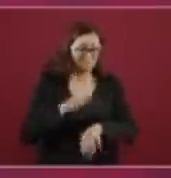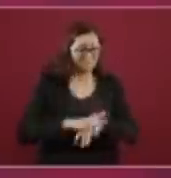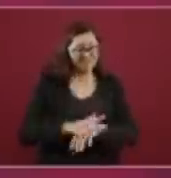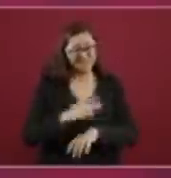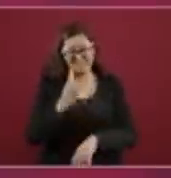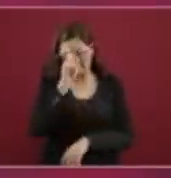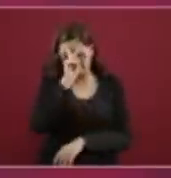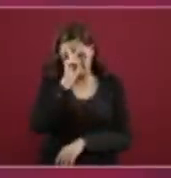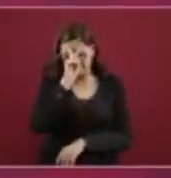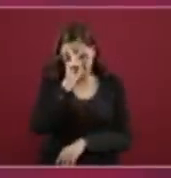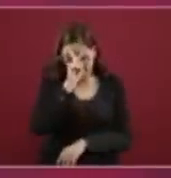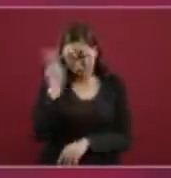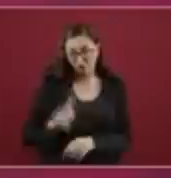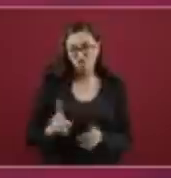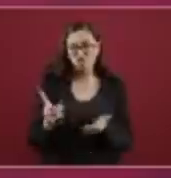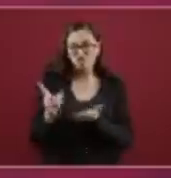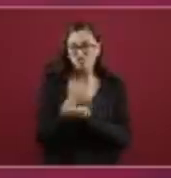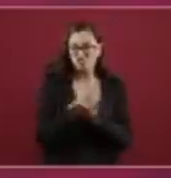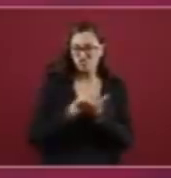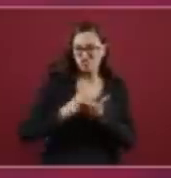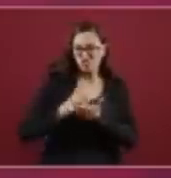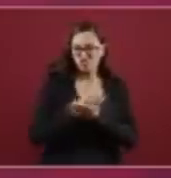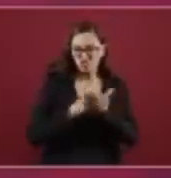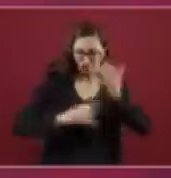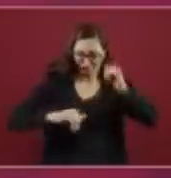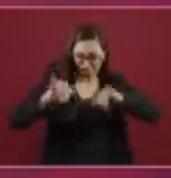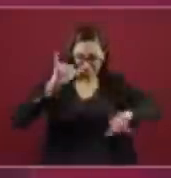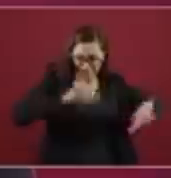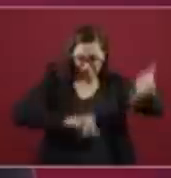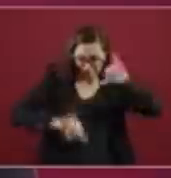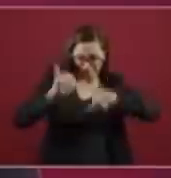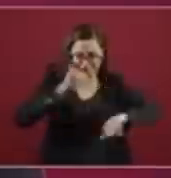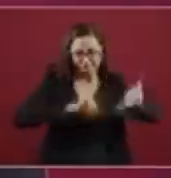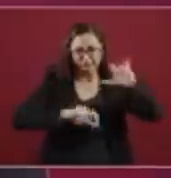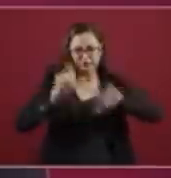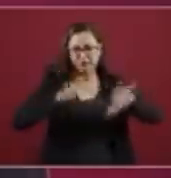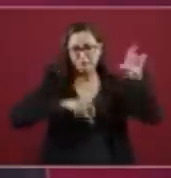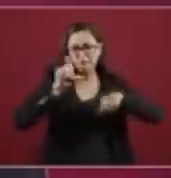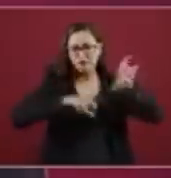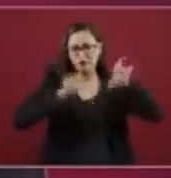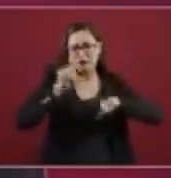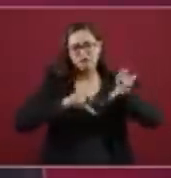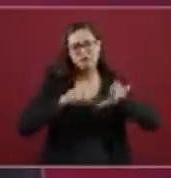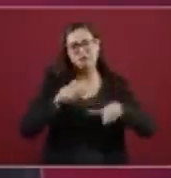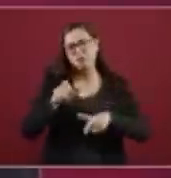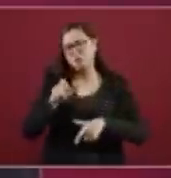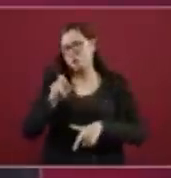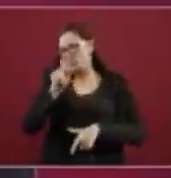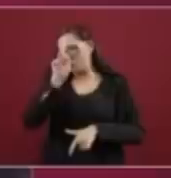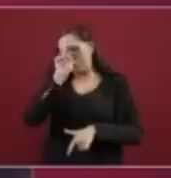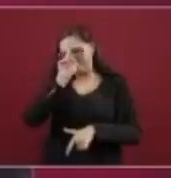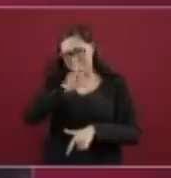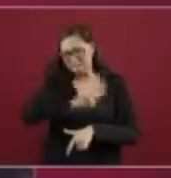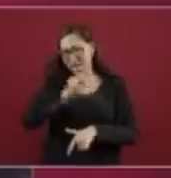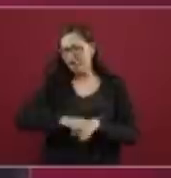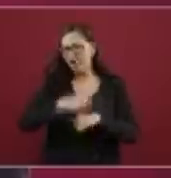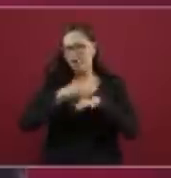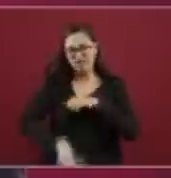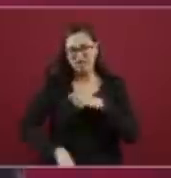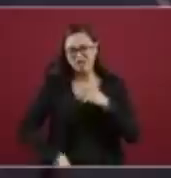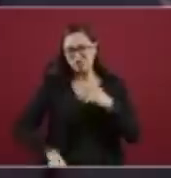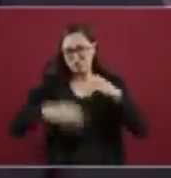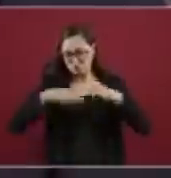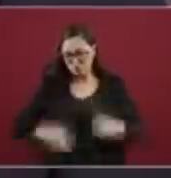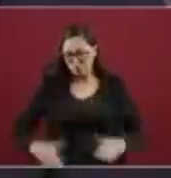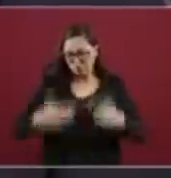porque son altamente destructivas, o sea, y tenemos que detener el